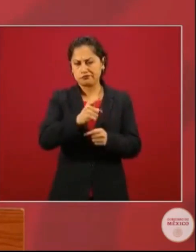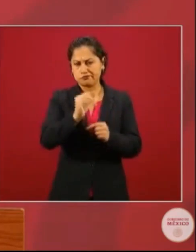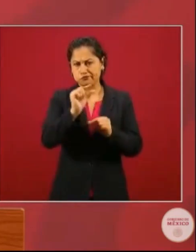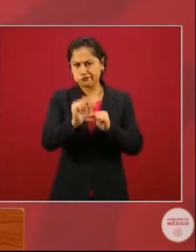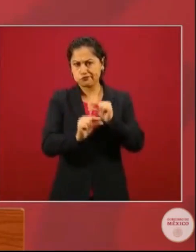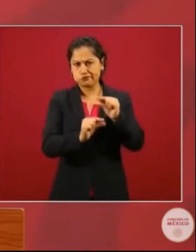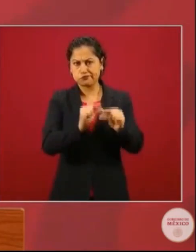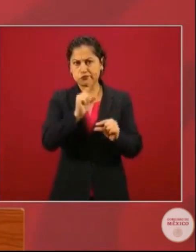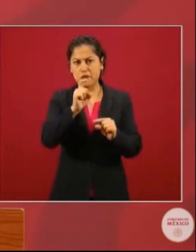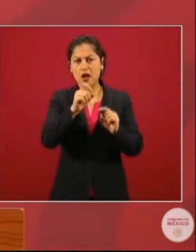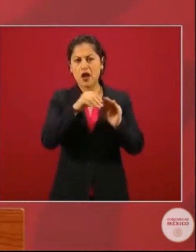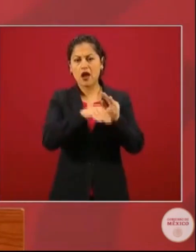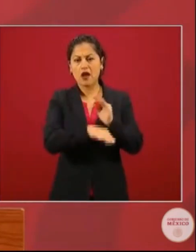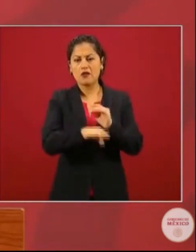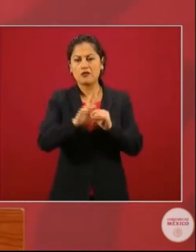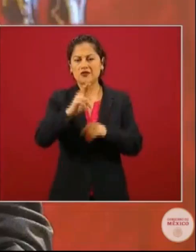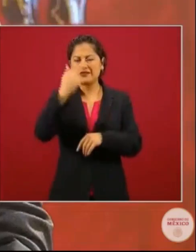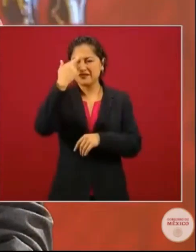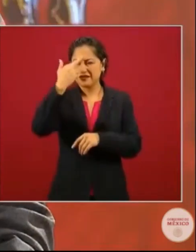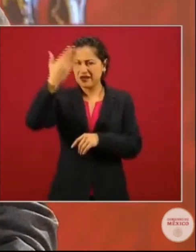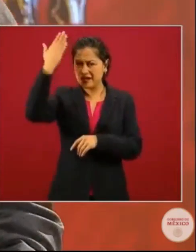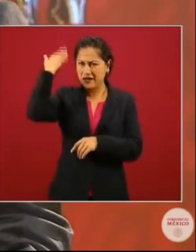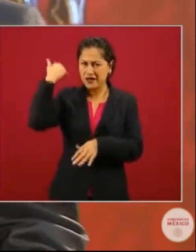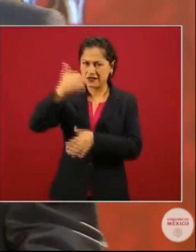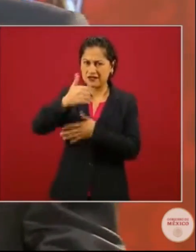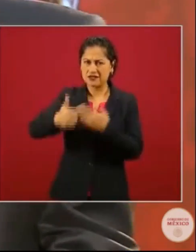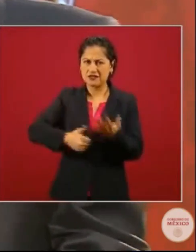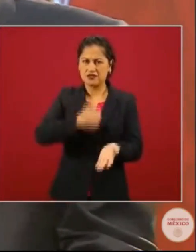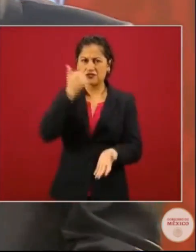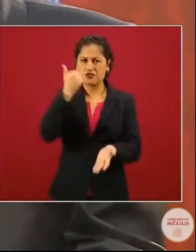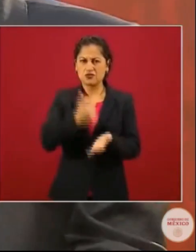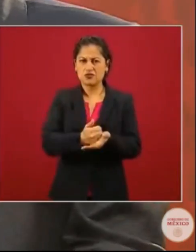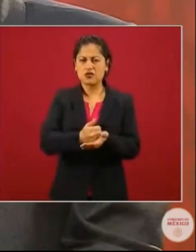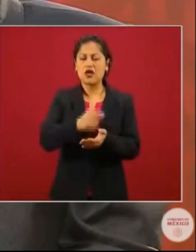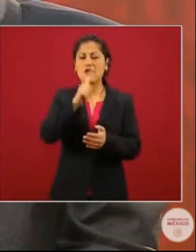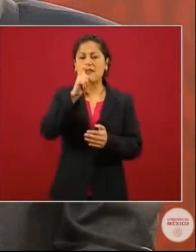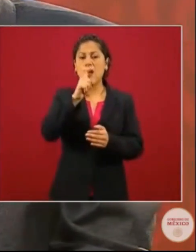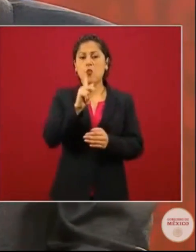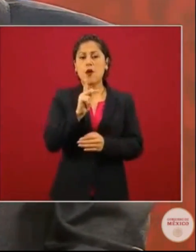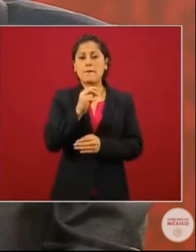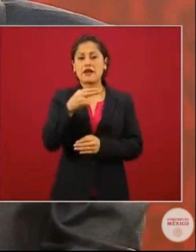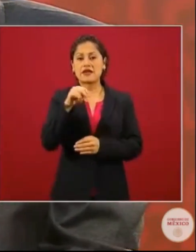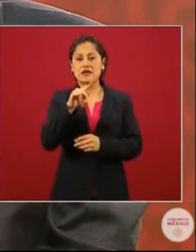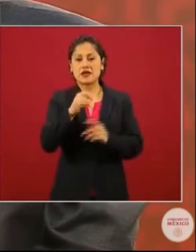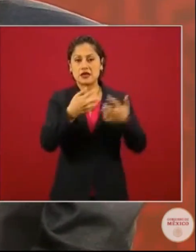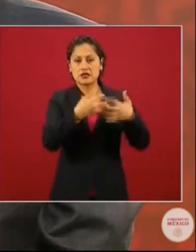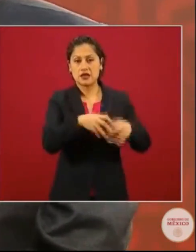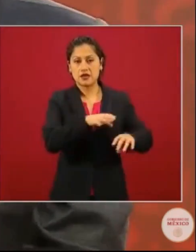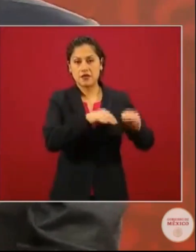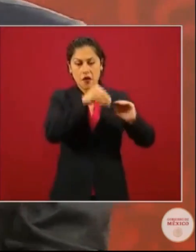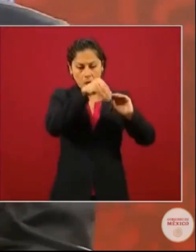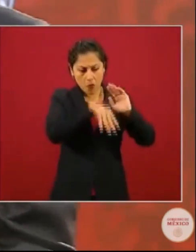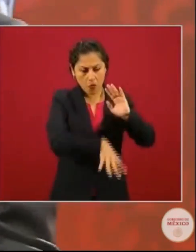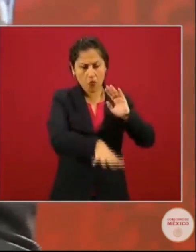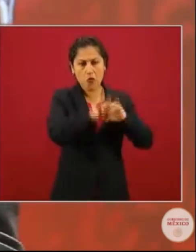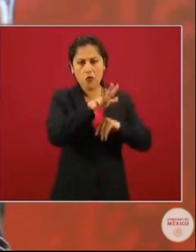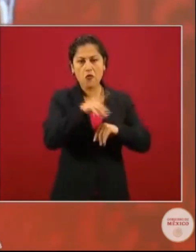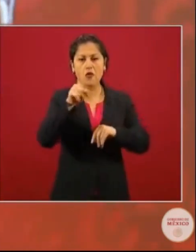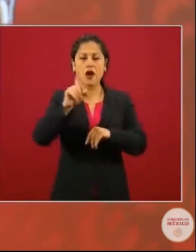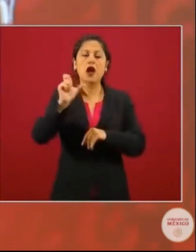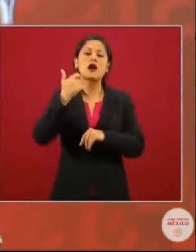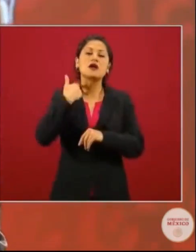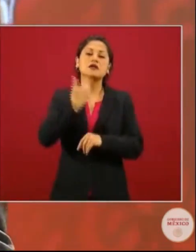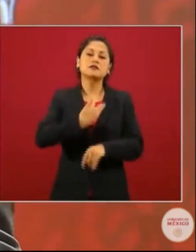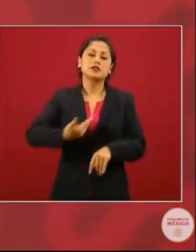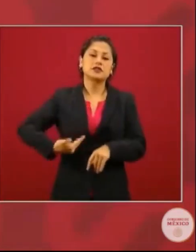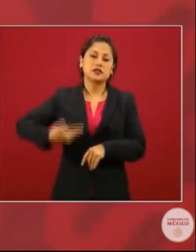Cuando se inundó Villahermosa, que soltaron el agua de Peñitas, fue un presidente de entonces allá a